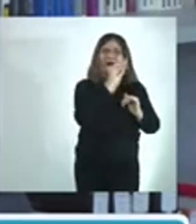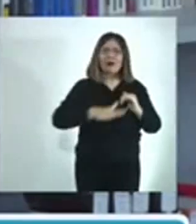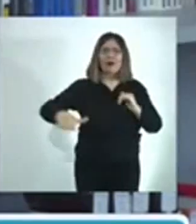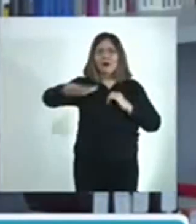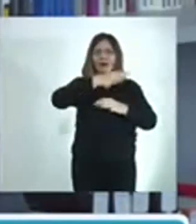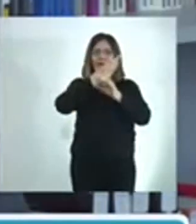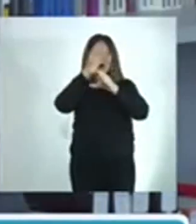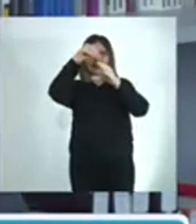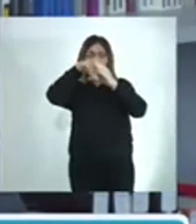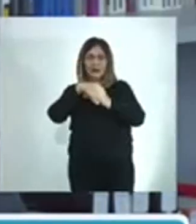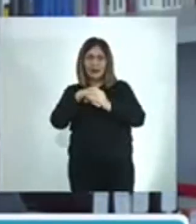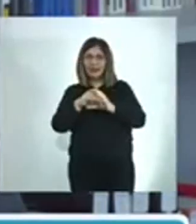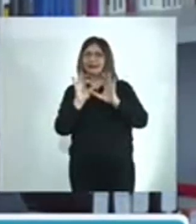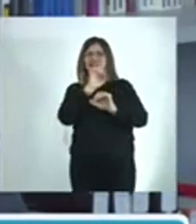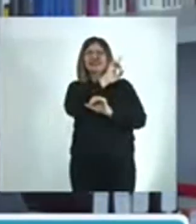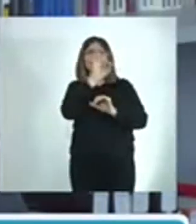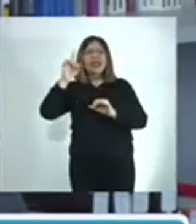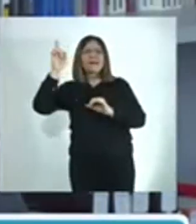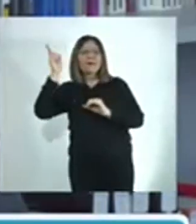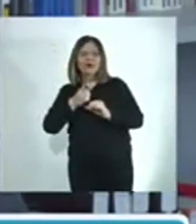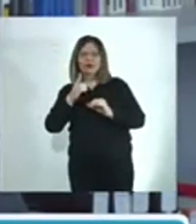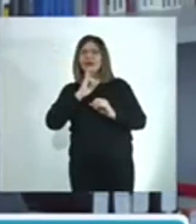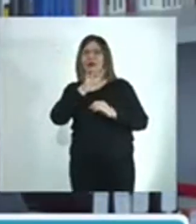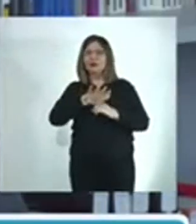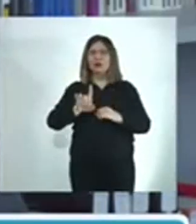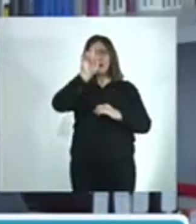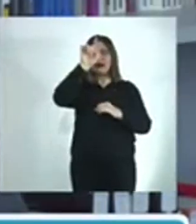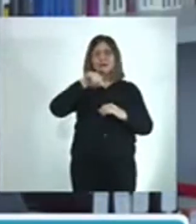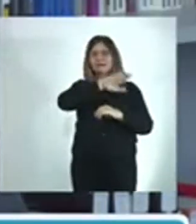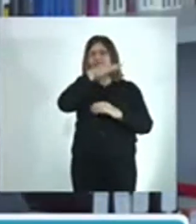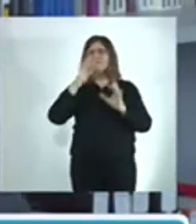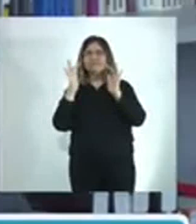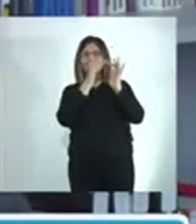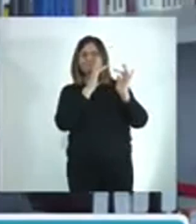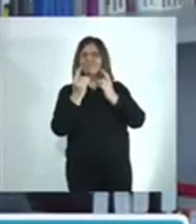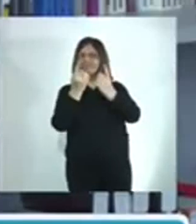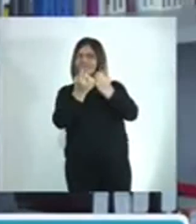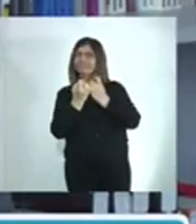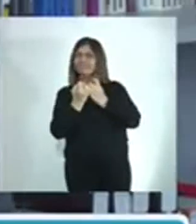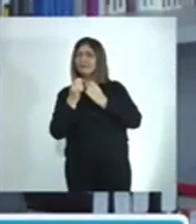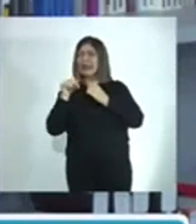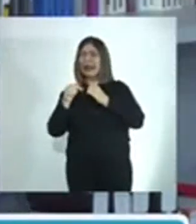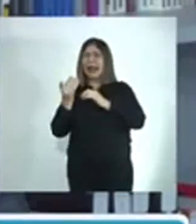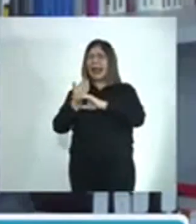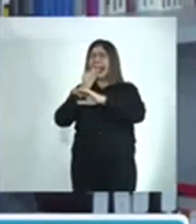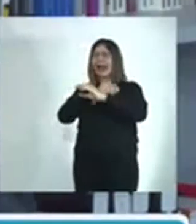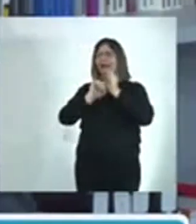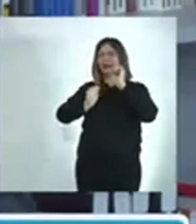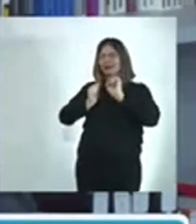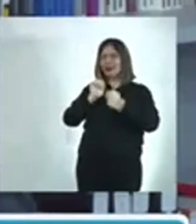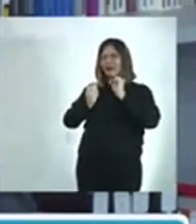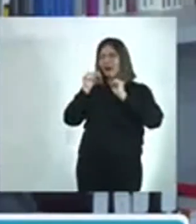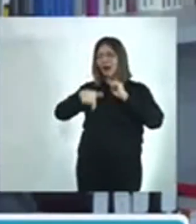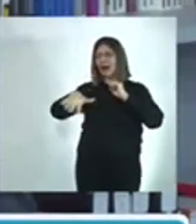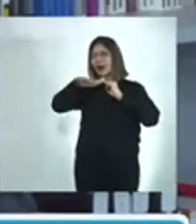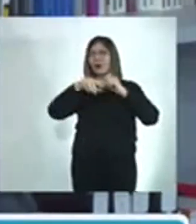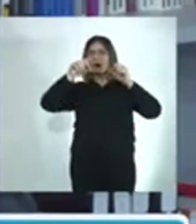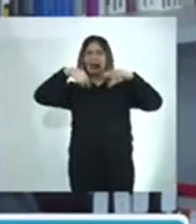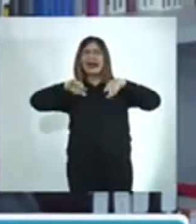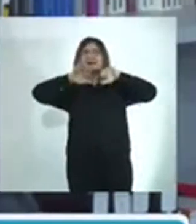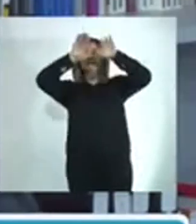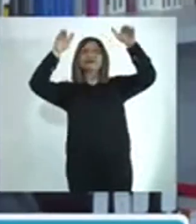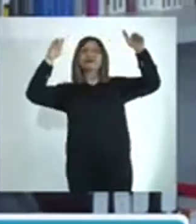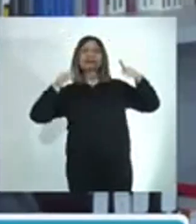la totalidad de las escuelas a la red. Con lo cual, desde acá, de donde estamos, en el